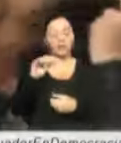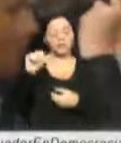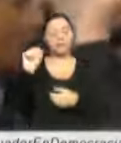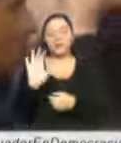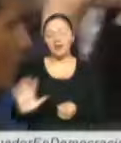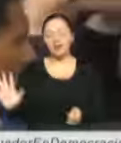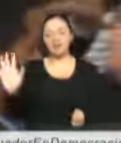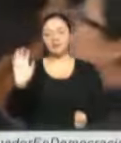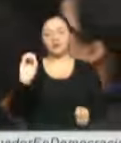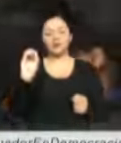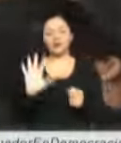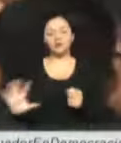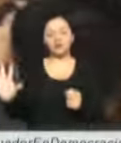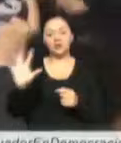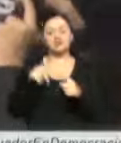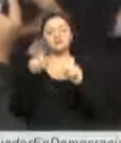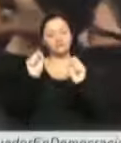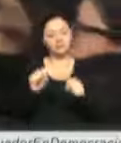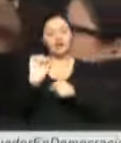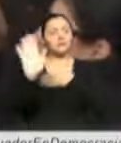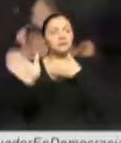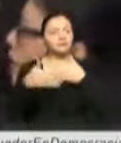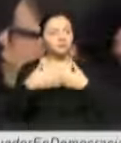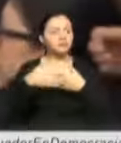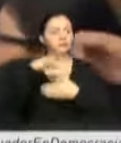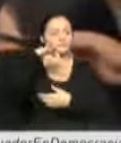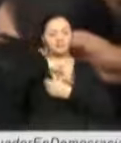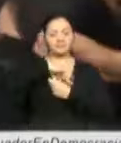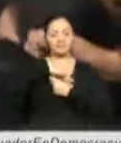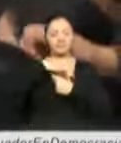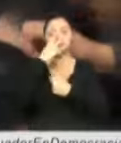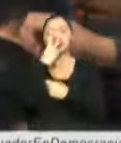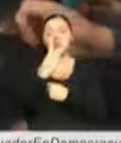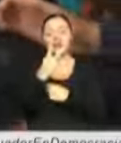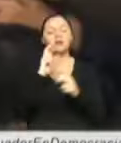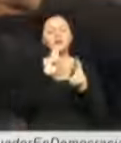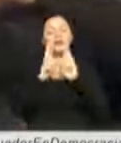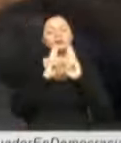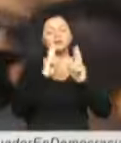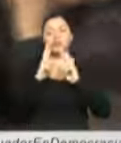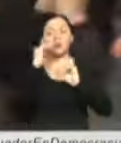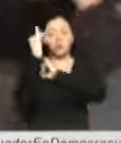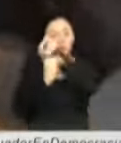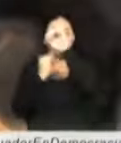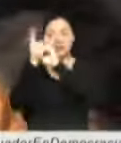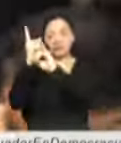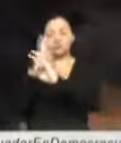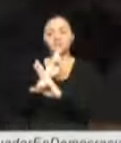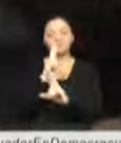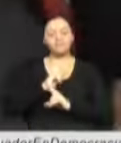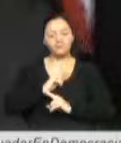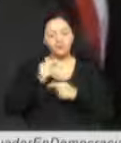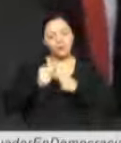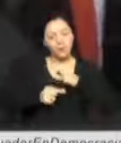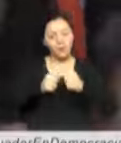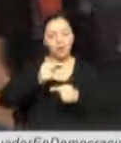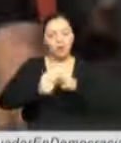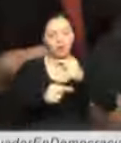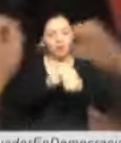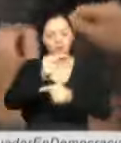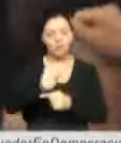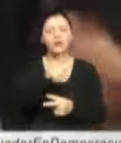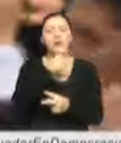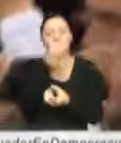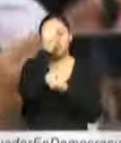a punto de cerrarse esta jornada electoral. Los resultados del exterior irán llegando paulatinamente, así lo ha informado el Consejo